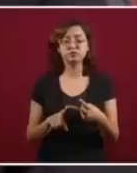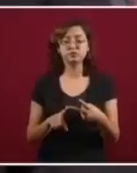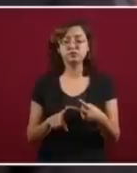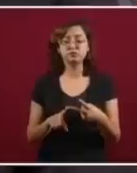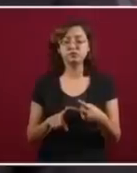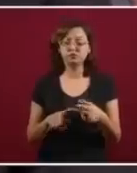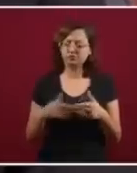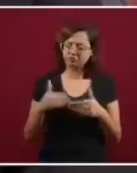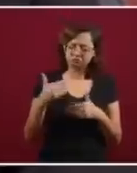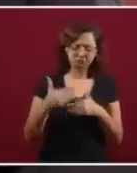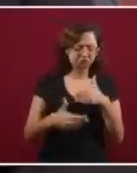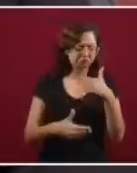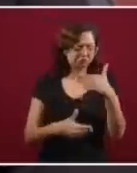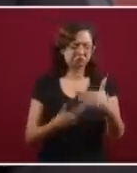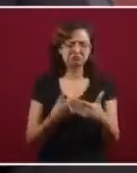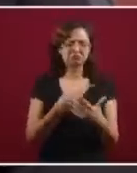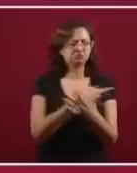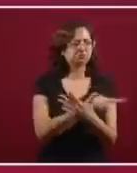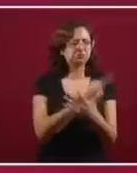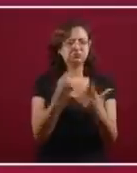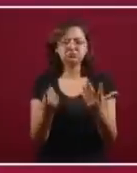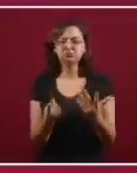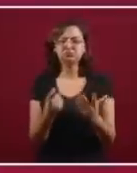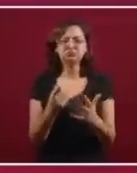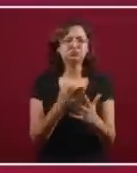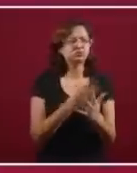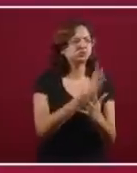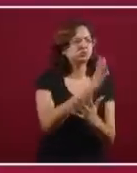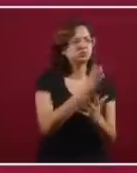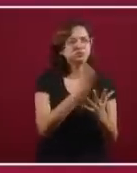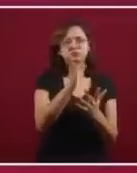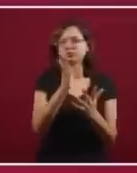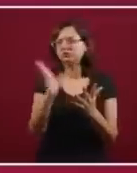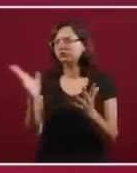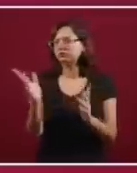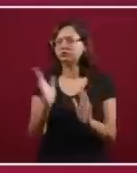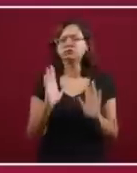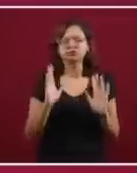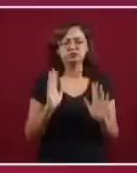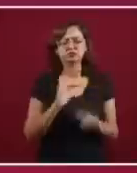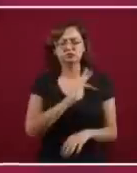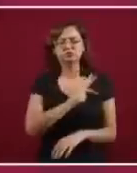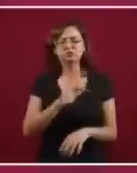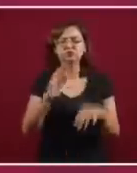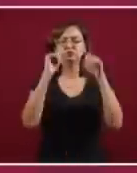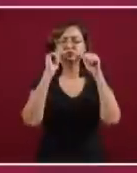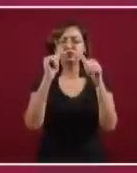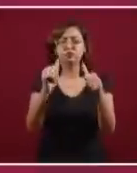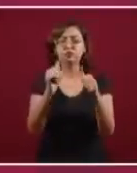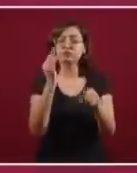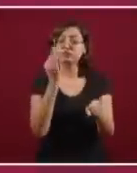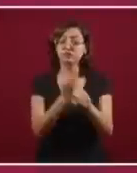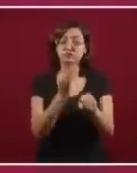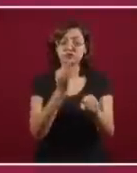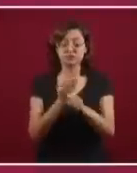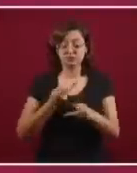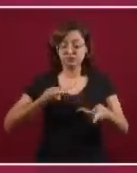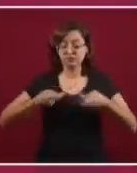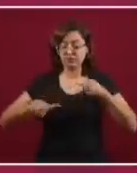lo demás en este caso este plan es importantísimo